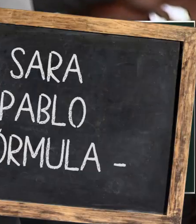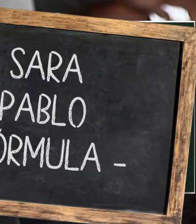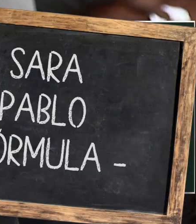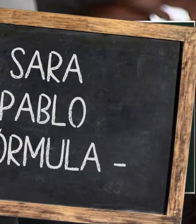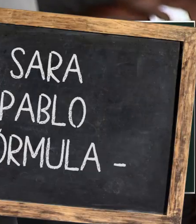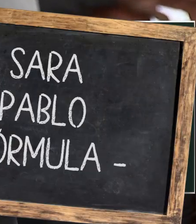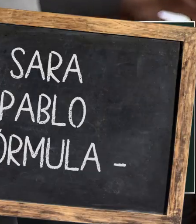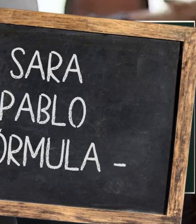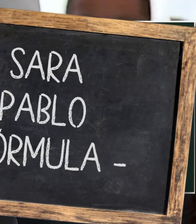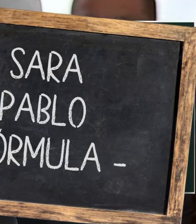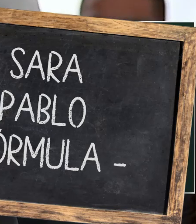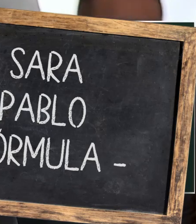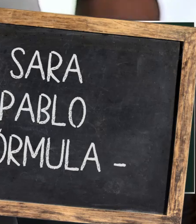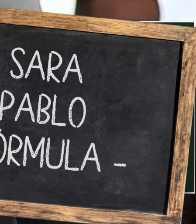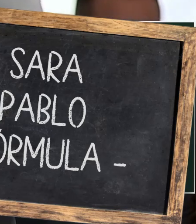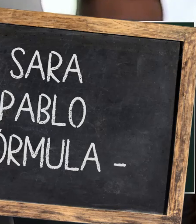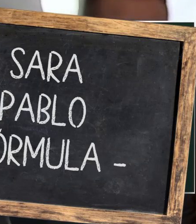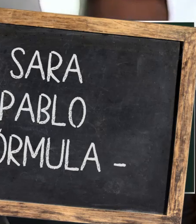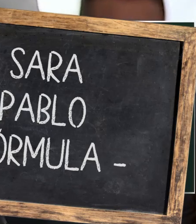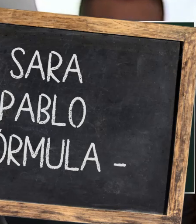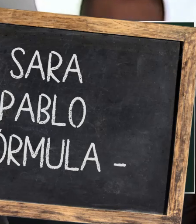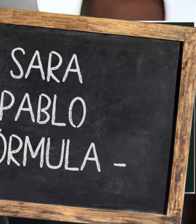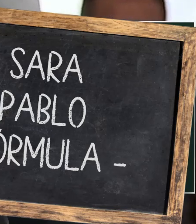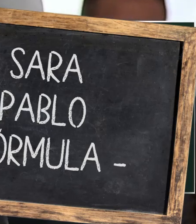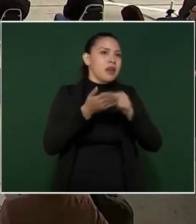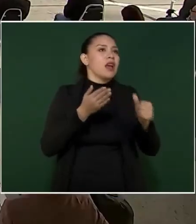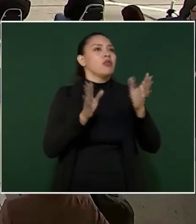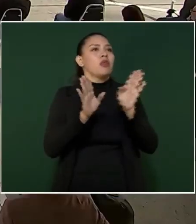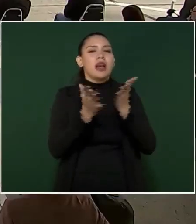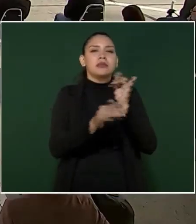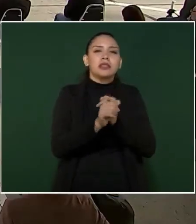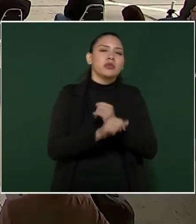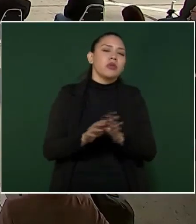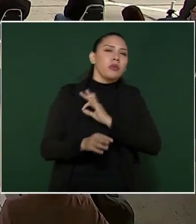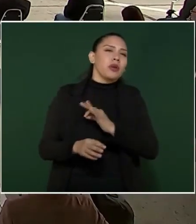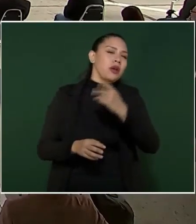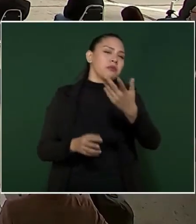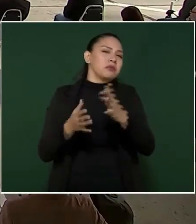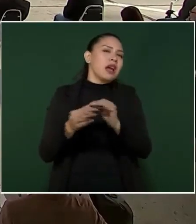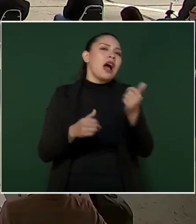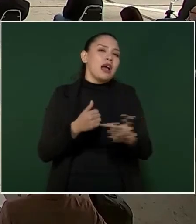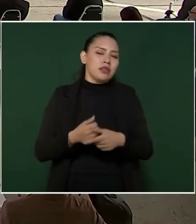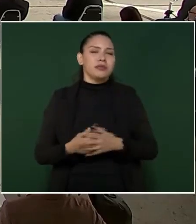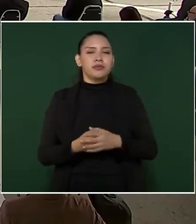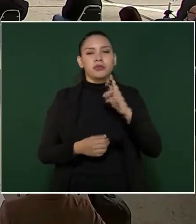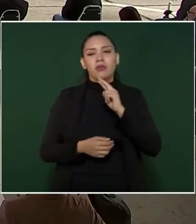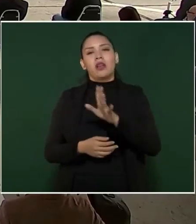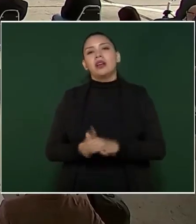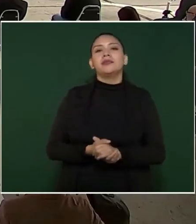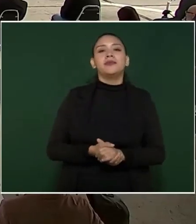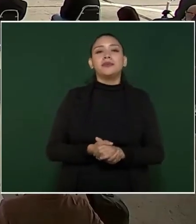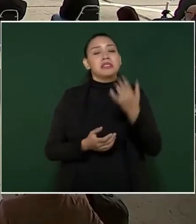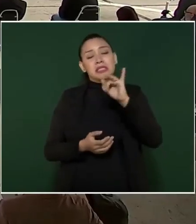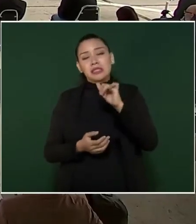se habla de que tienen nexos con el crimen. ¿La Sedena qué hacía con este tipo de información? Yo no sé si nos pudiera dar un comentario. Pues es que quisieran pues